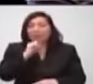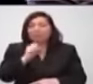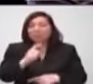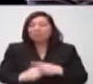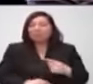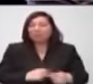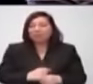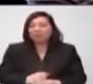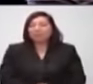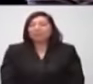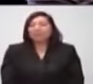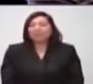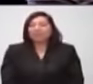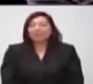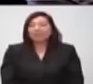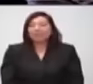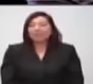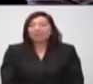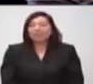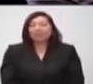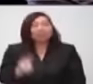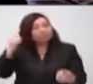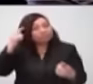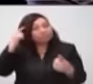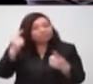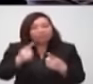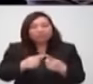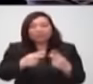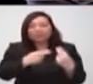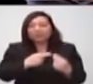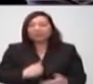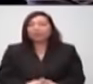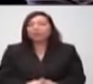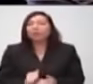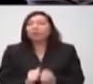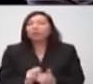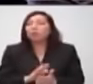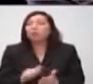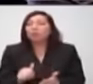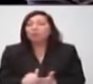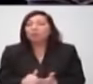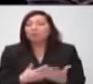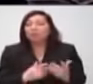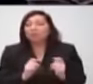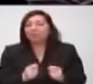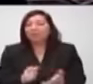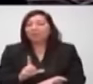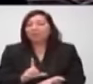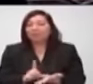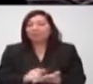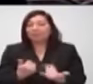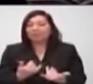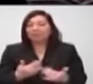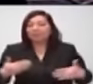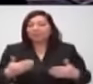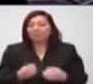próximo año estamos ya como meta, como compromiso con todos ustedes para entregarle a la ciudad de Lima esta